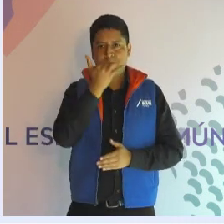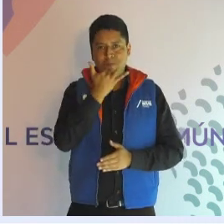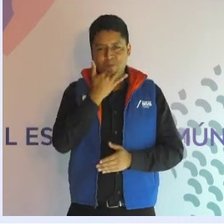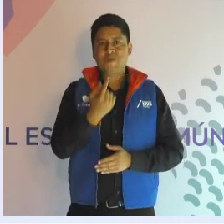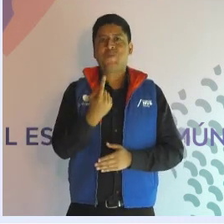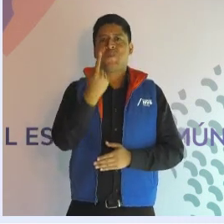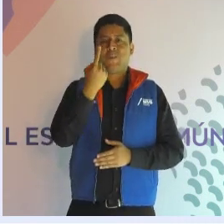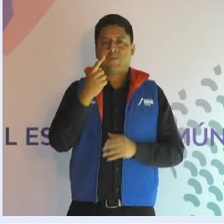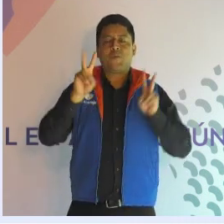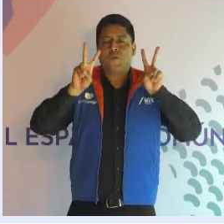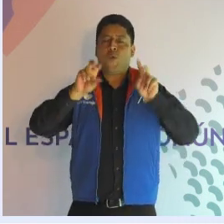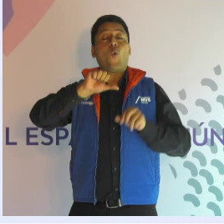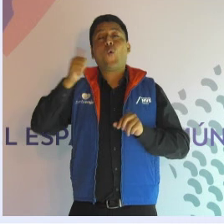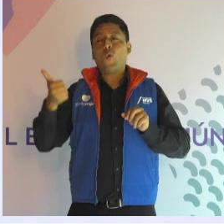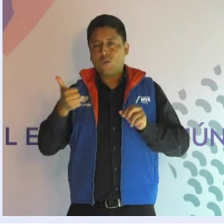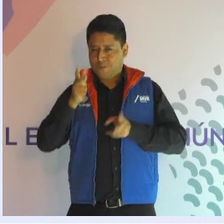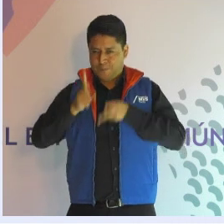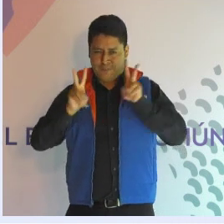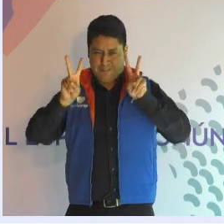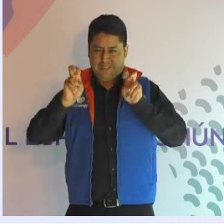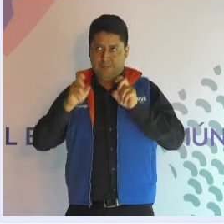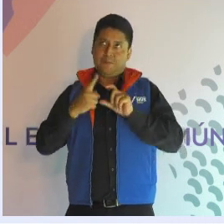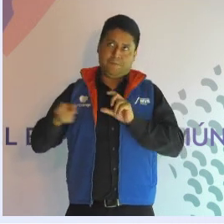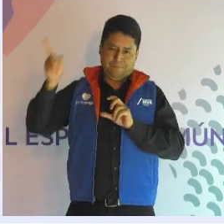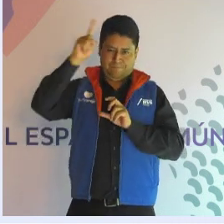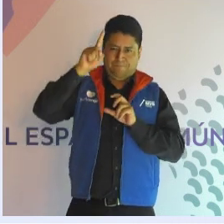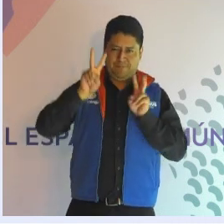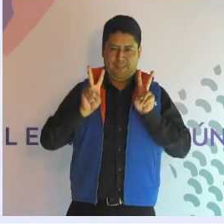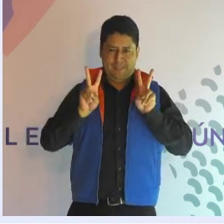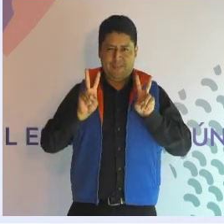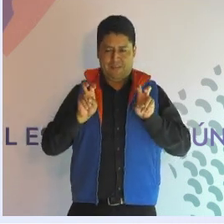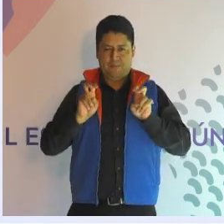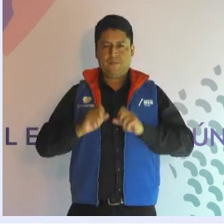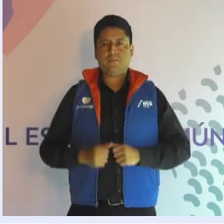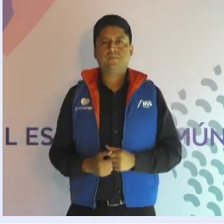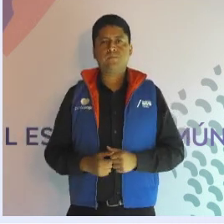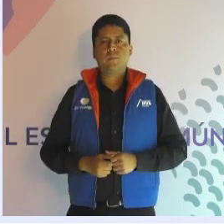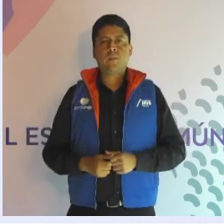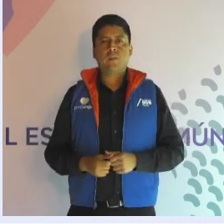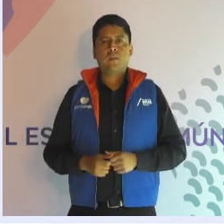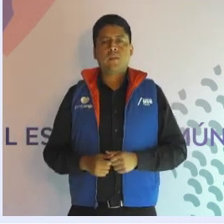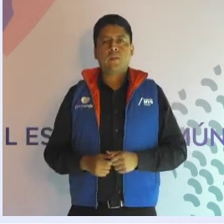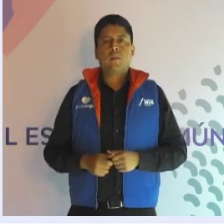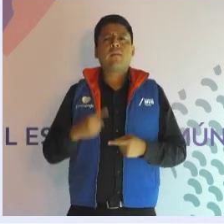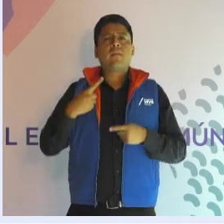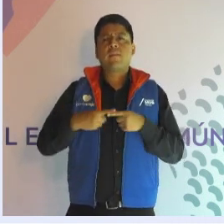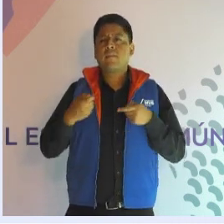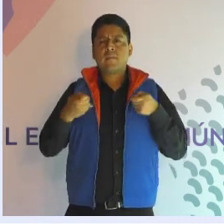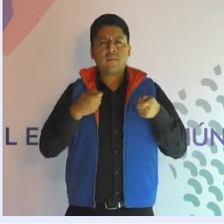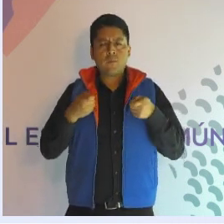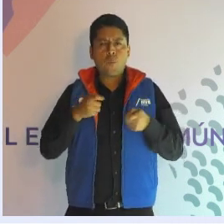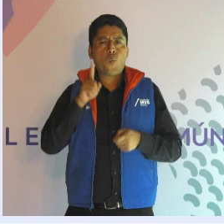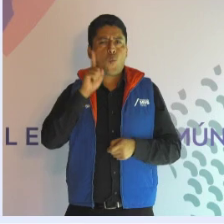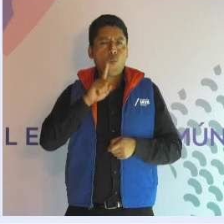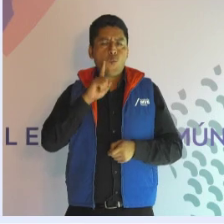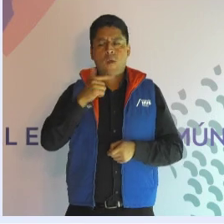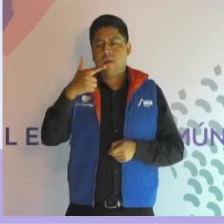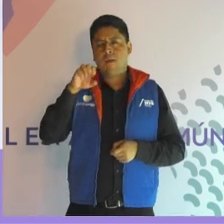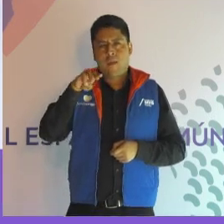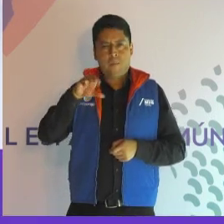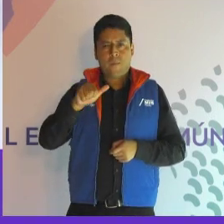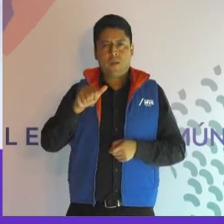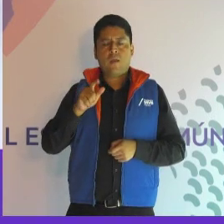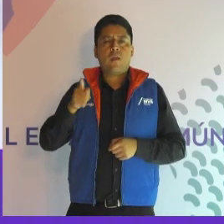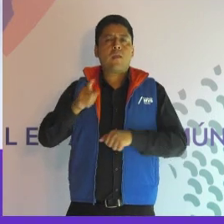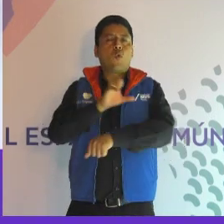siguiente conversatorio, sí, porque ya no tendremos otra oportunidad de hacerlo. Este lo va a conducir Gema Push Latorre, coordinadora